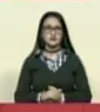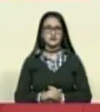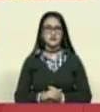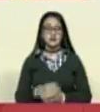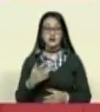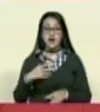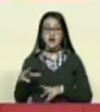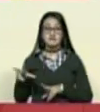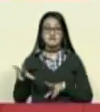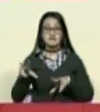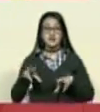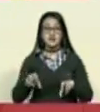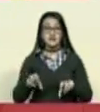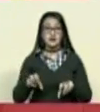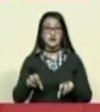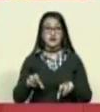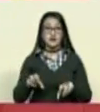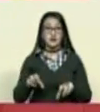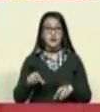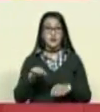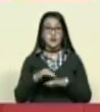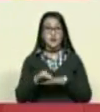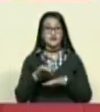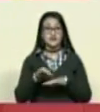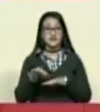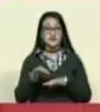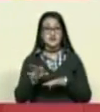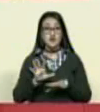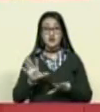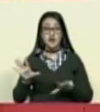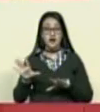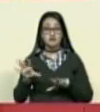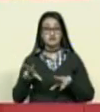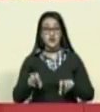me inscribieron a la candidatura del municipio tal.